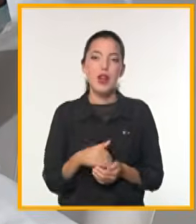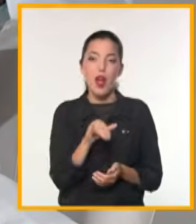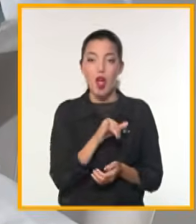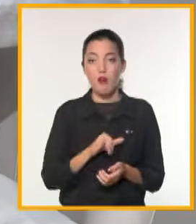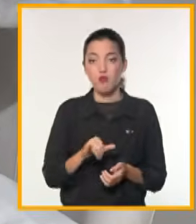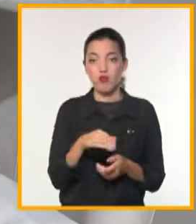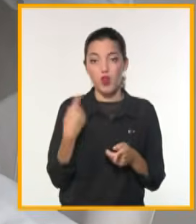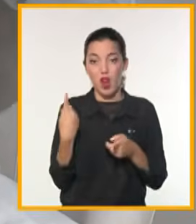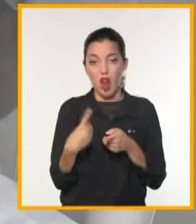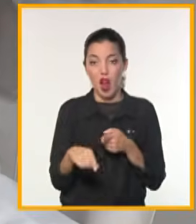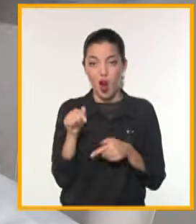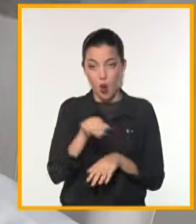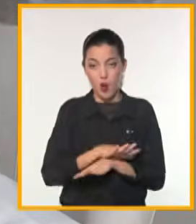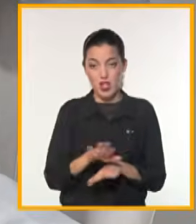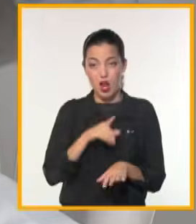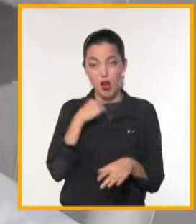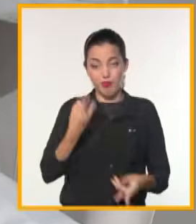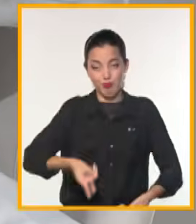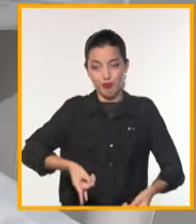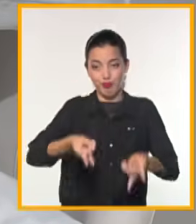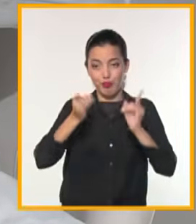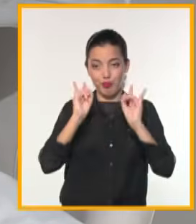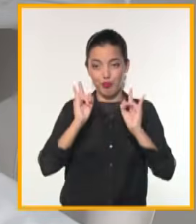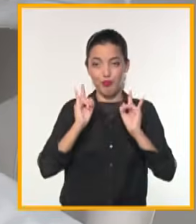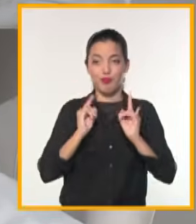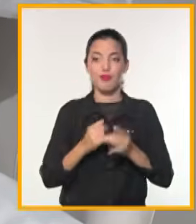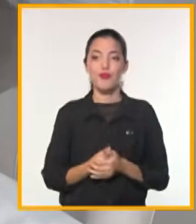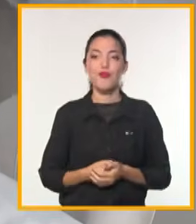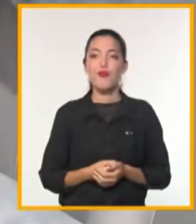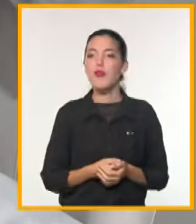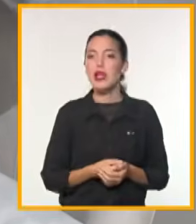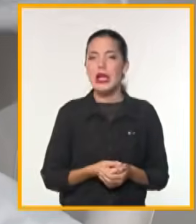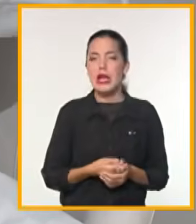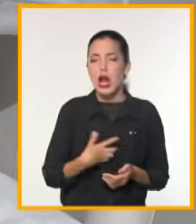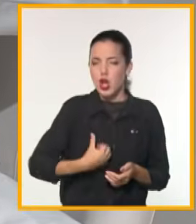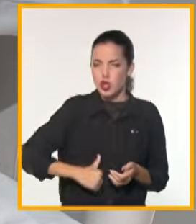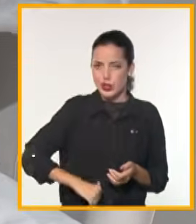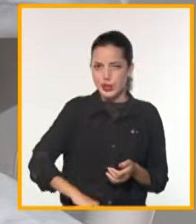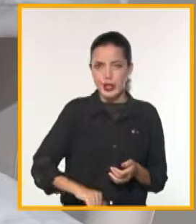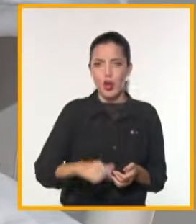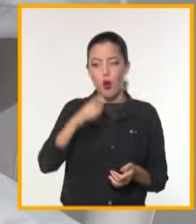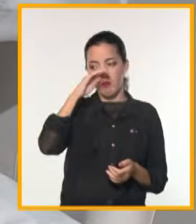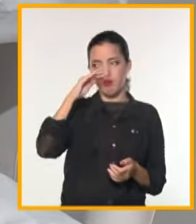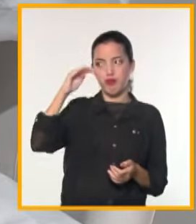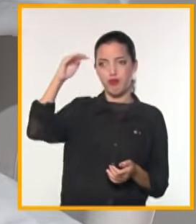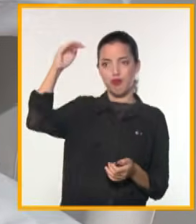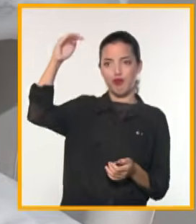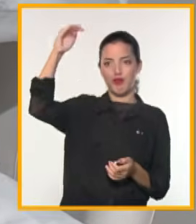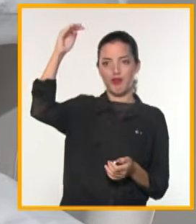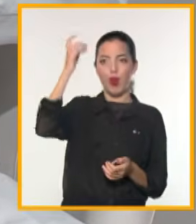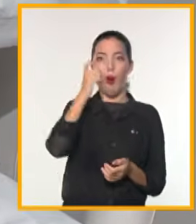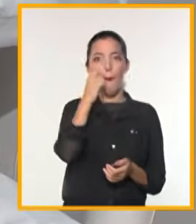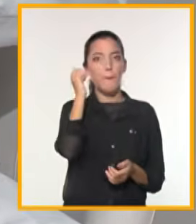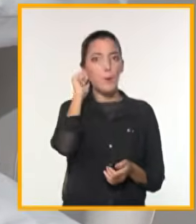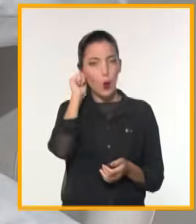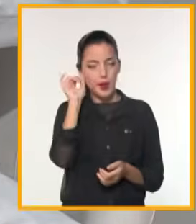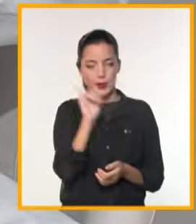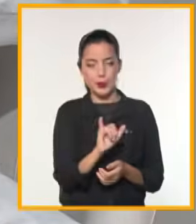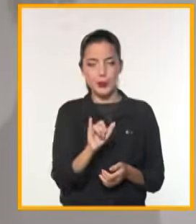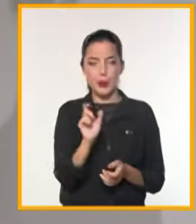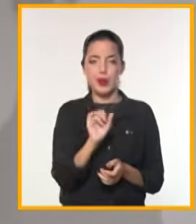¿no? Los hijos sí, ya cada cual son hombres y mujeres, tienen descendencia, y eso me pasó.